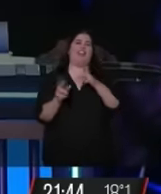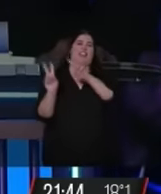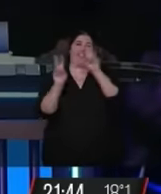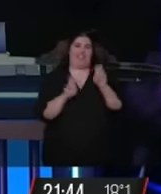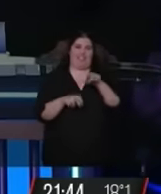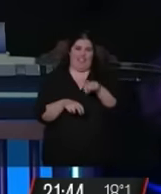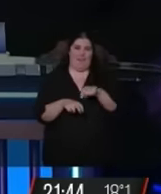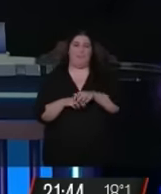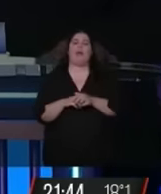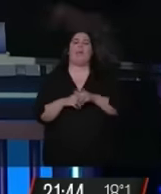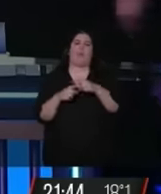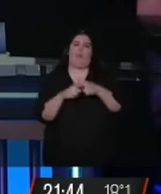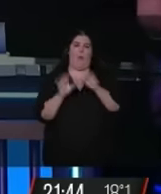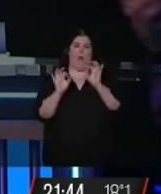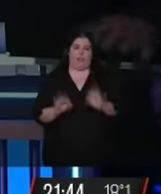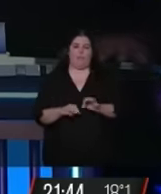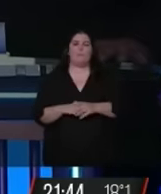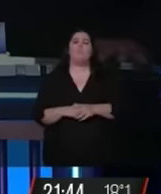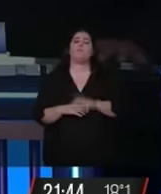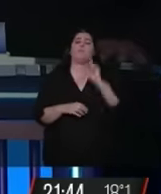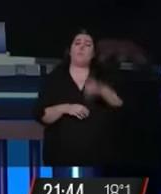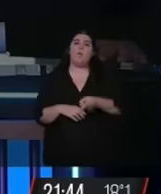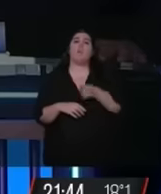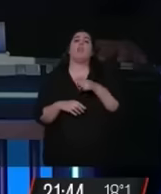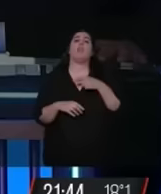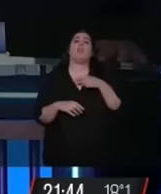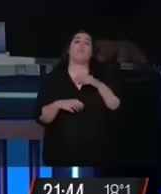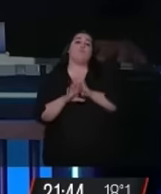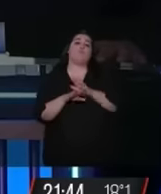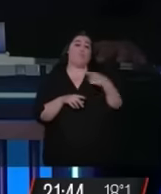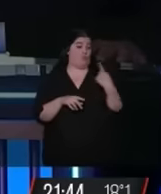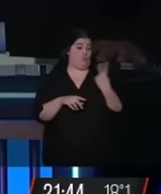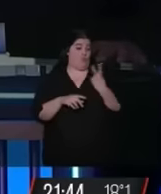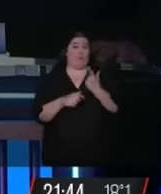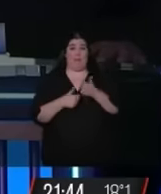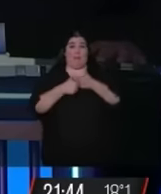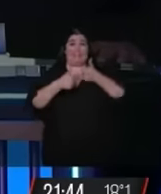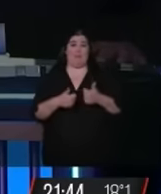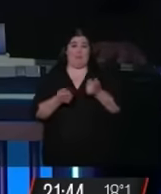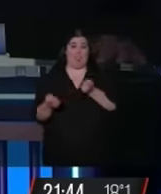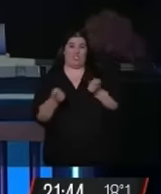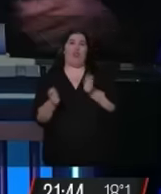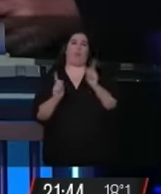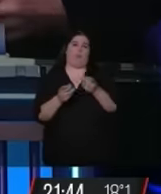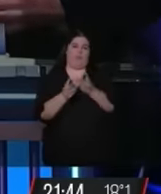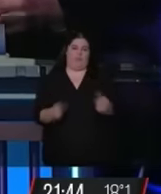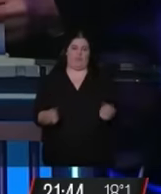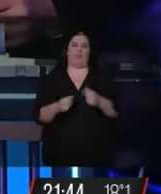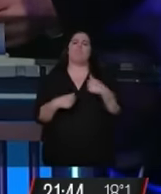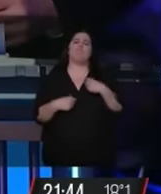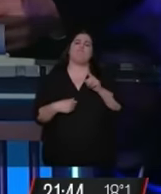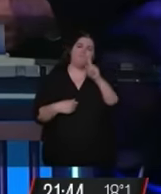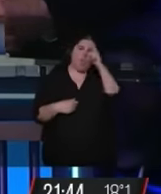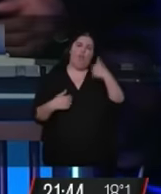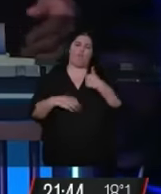eje de este debate esta noche. Y también termina nuestra participación en este debate. Fue un privilegio enorme de